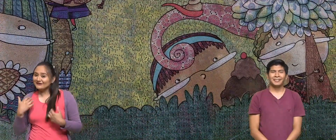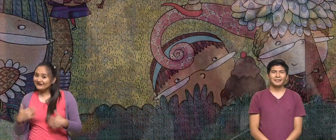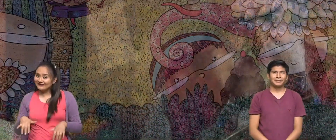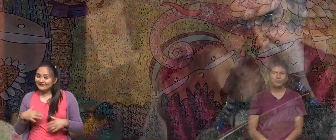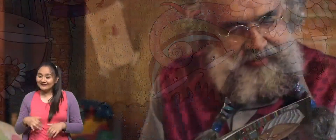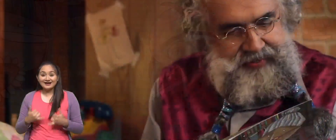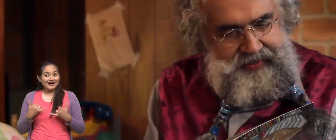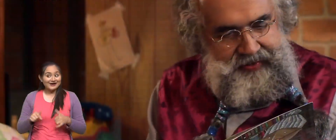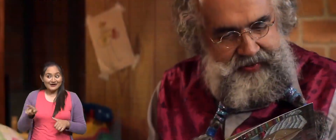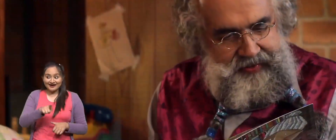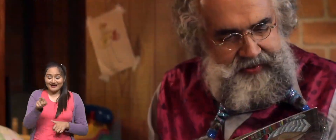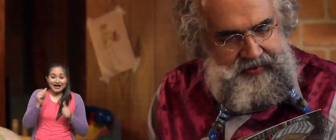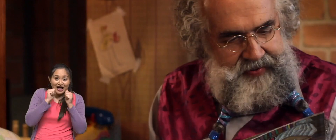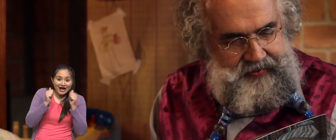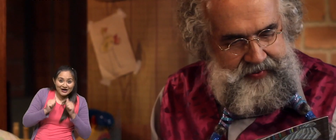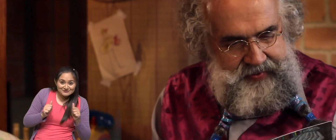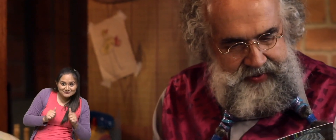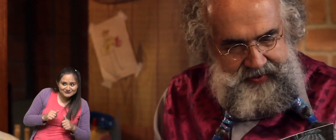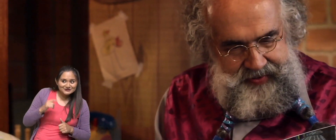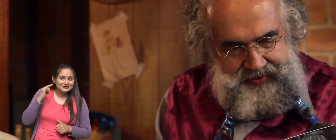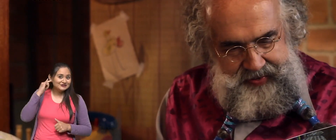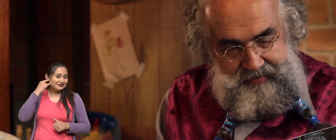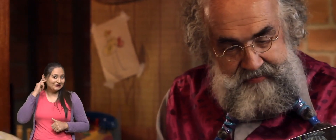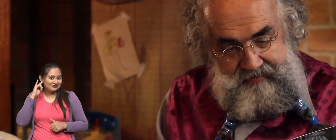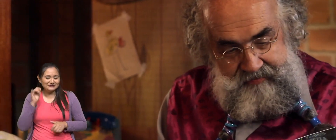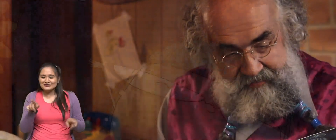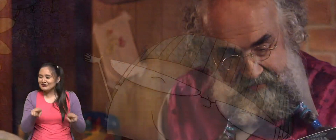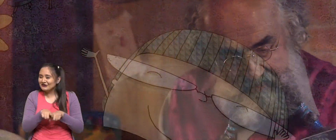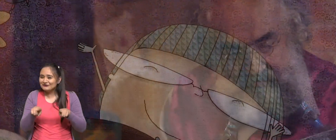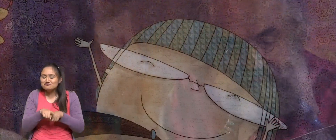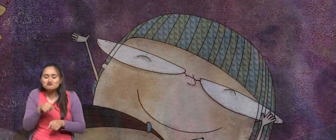chocolate. Ahora ellas parecen viejitas.